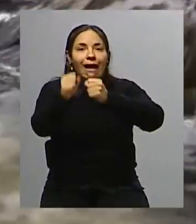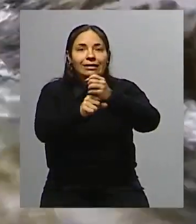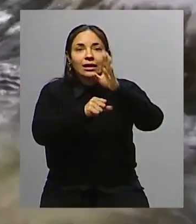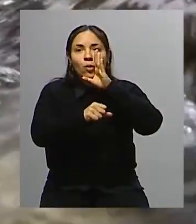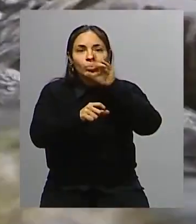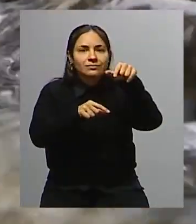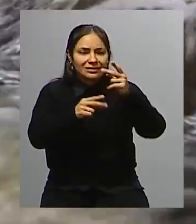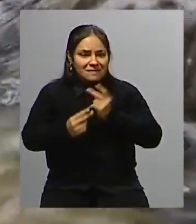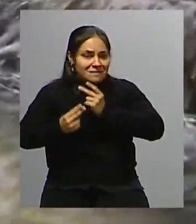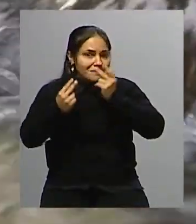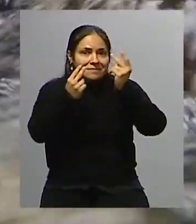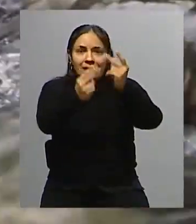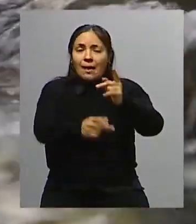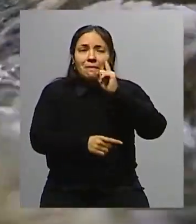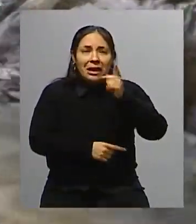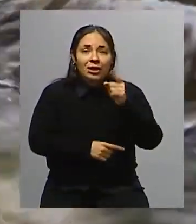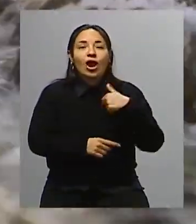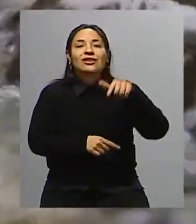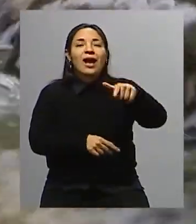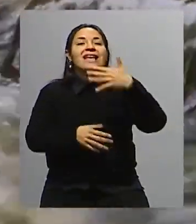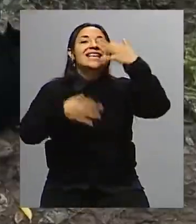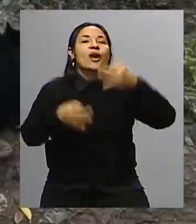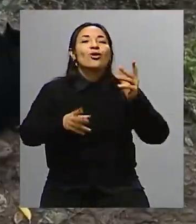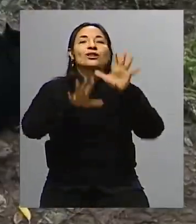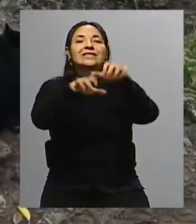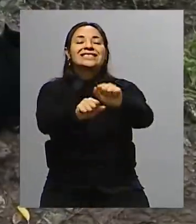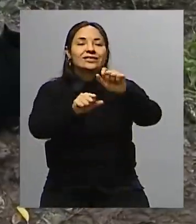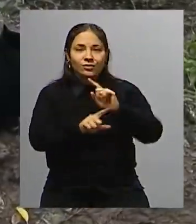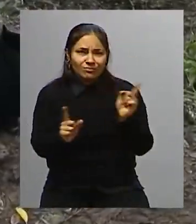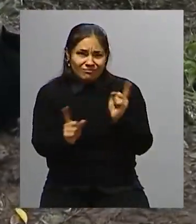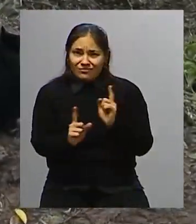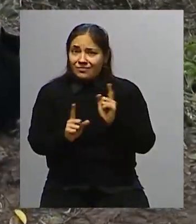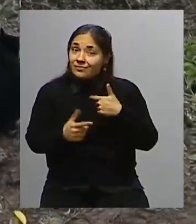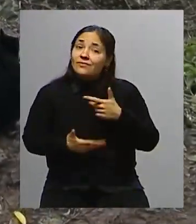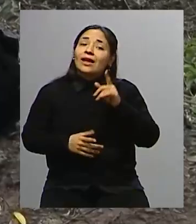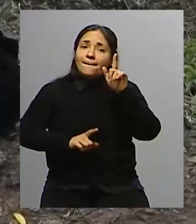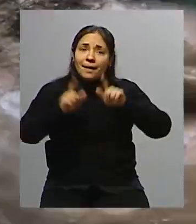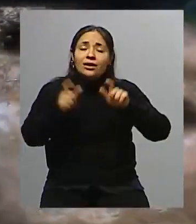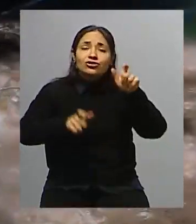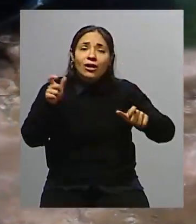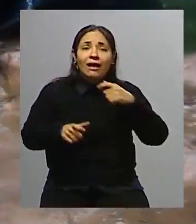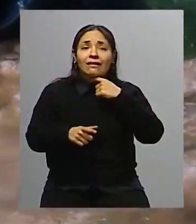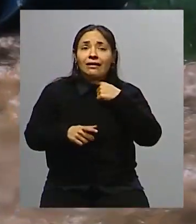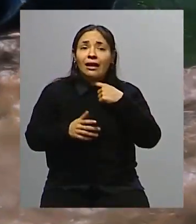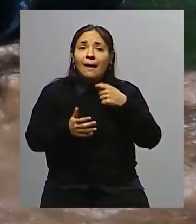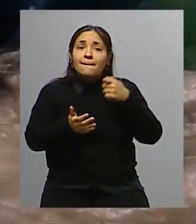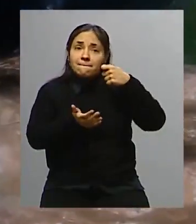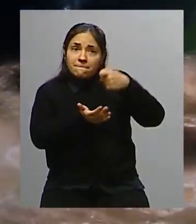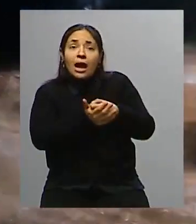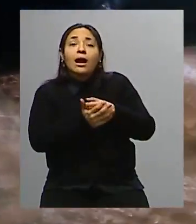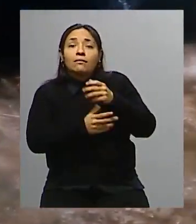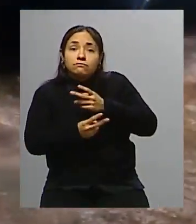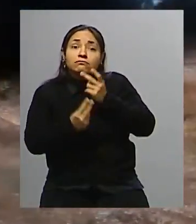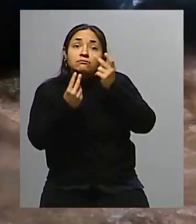realmente es muy riesgoso. No te garantizan nada, digo. El que quiere emigrar paga el viaje y en algunos casos se pierde en el camino. Tanto es así que cuando